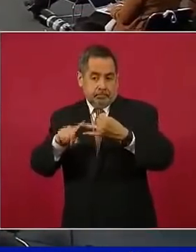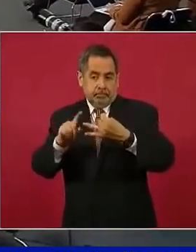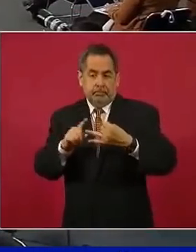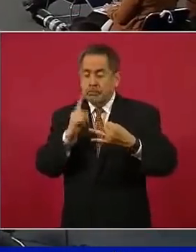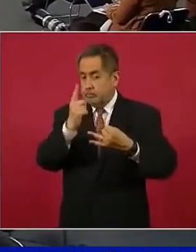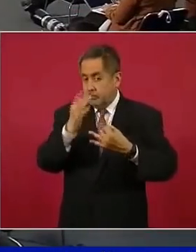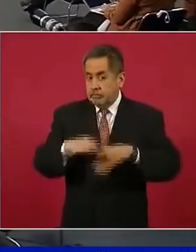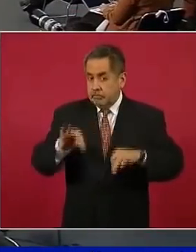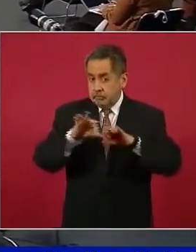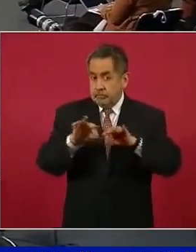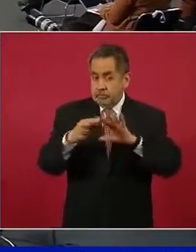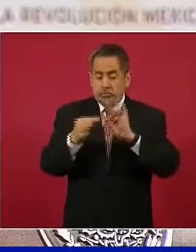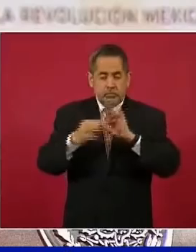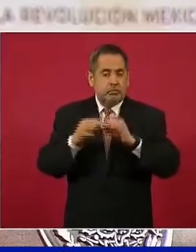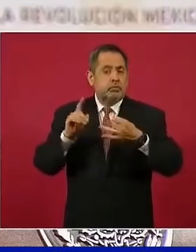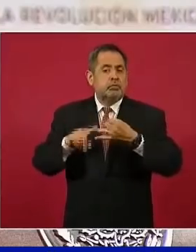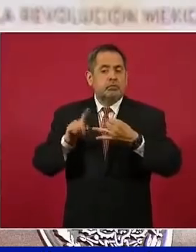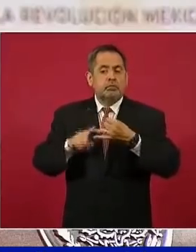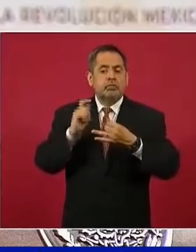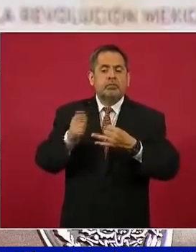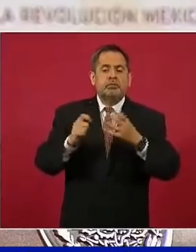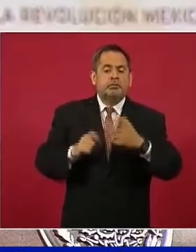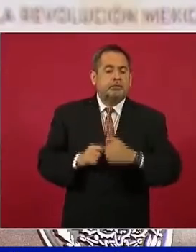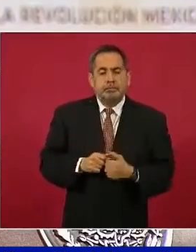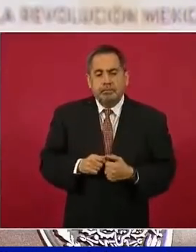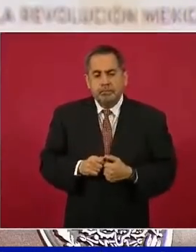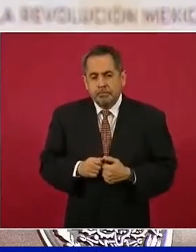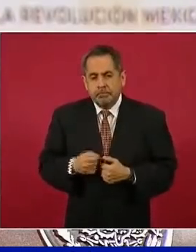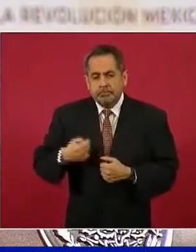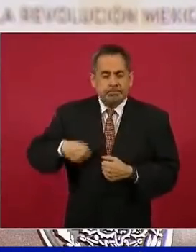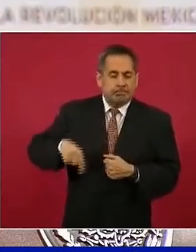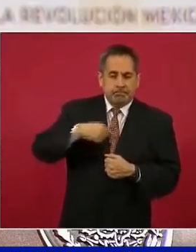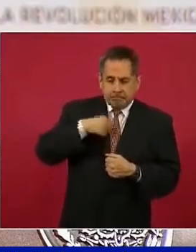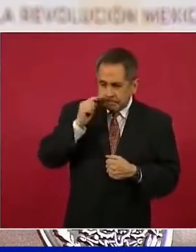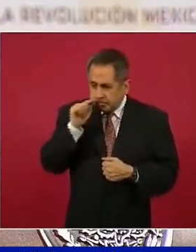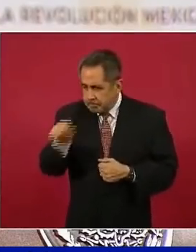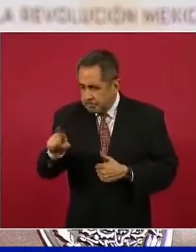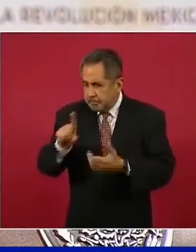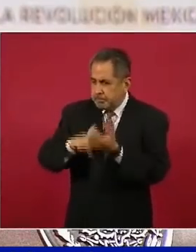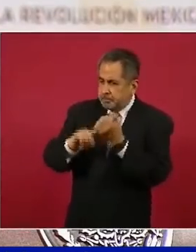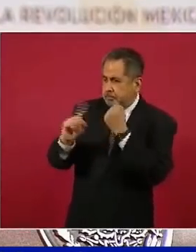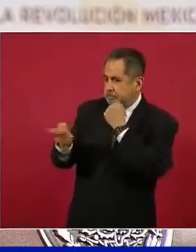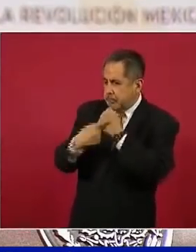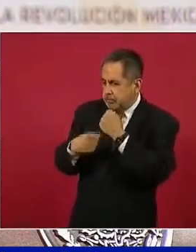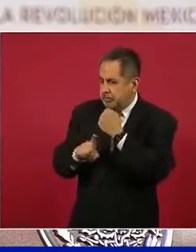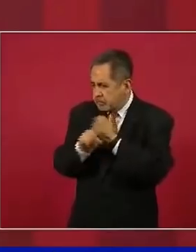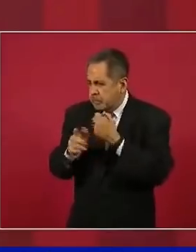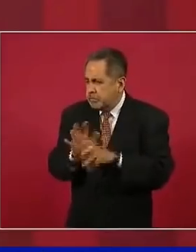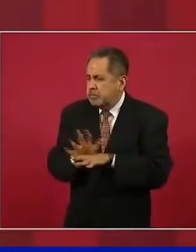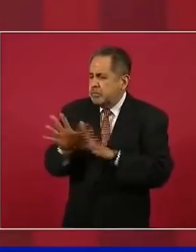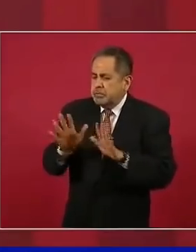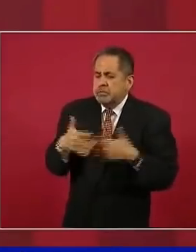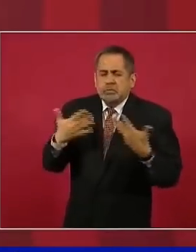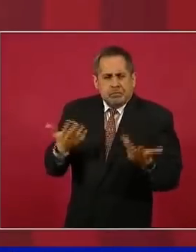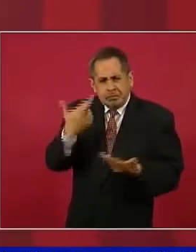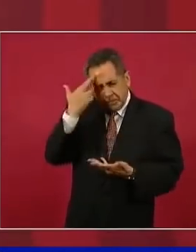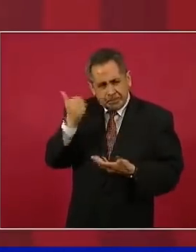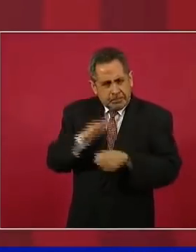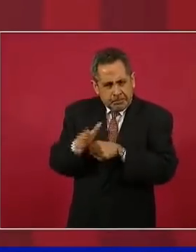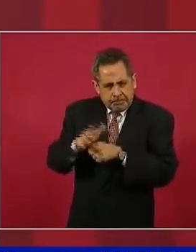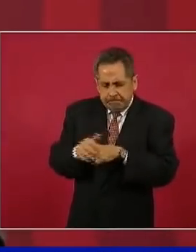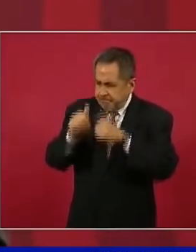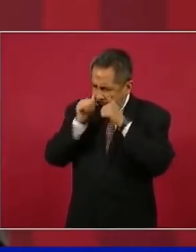es importantísimo, por atender las causas que originan la violencia.